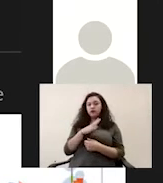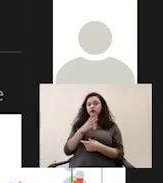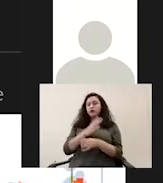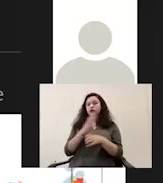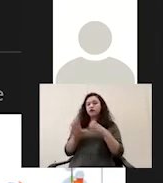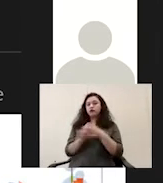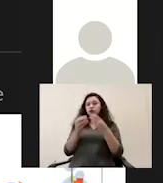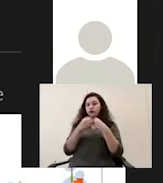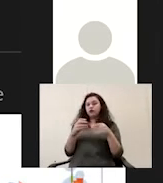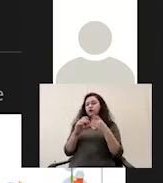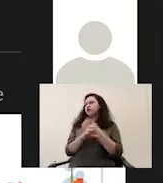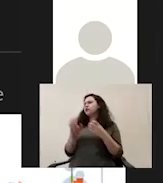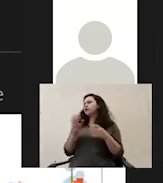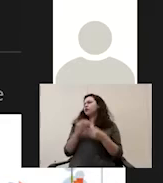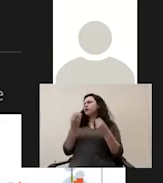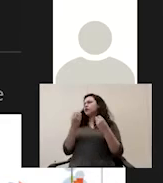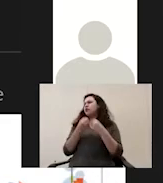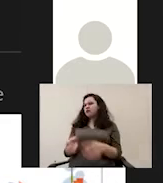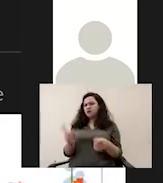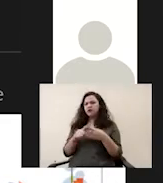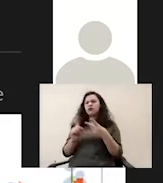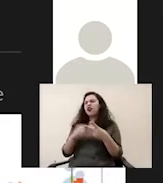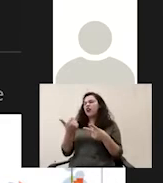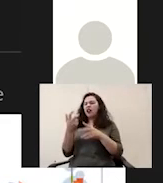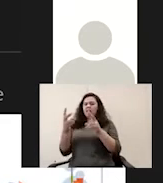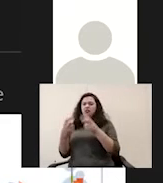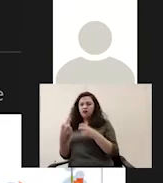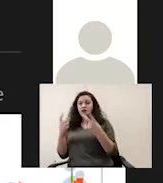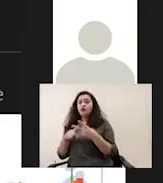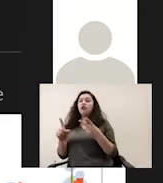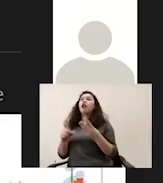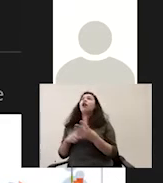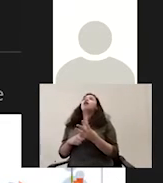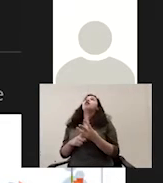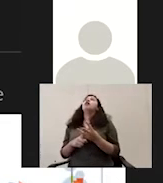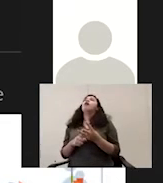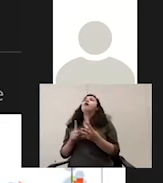se les han extraviado, se las han robado, han perdido